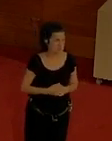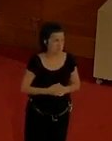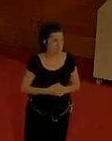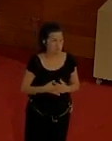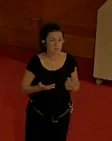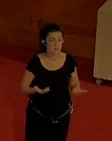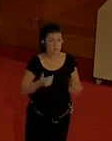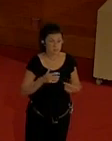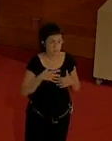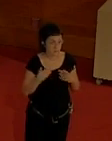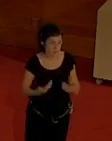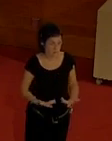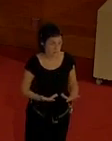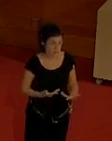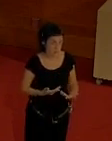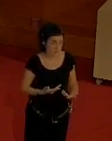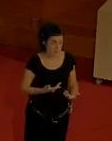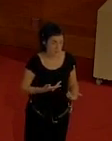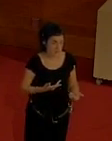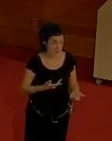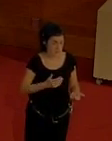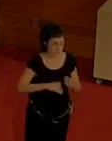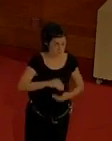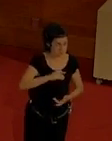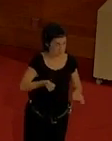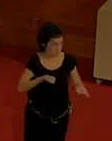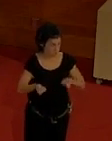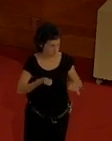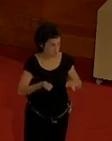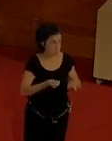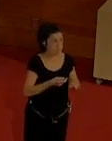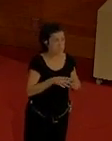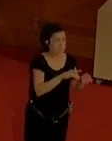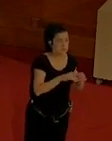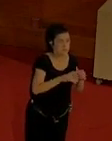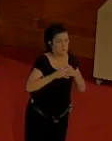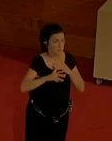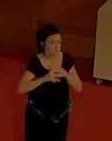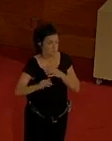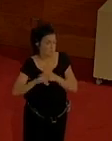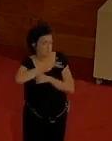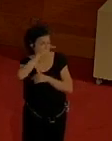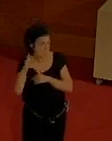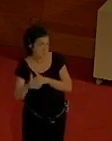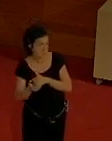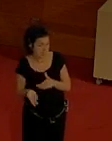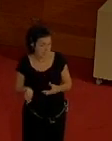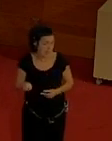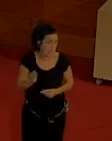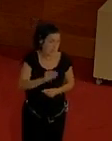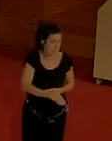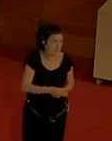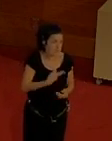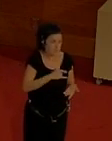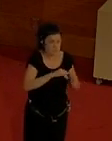competencia junto a los tres tradicionales de tierra mar y aire se añaden el Cibernético y El espacial y por lo tanto